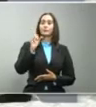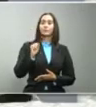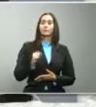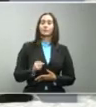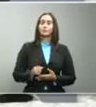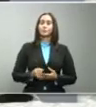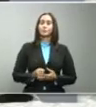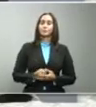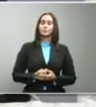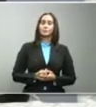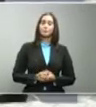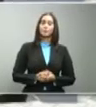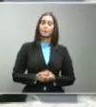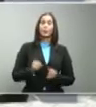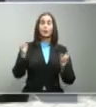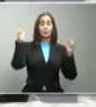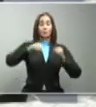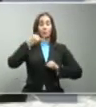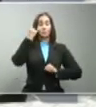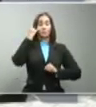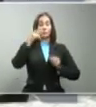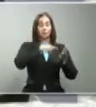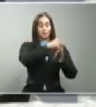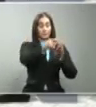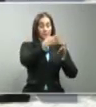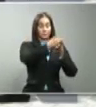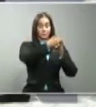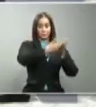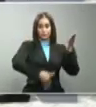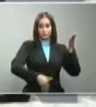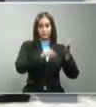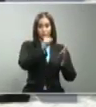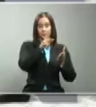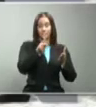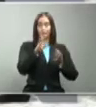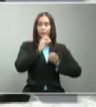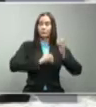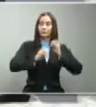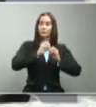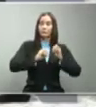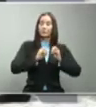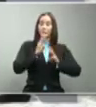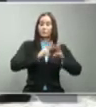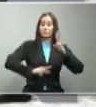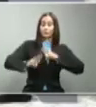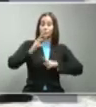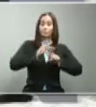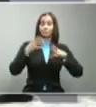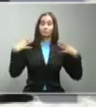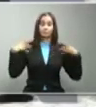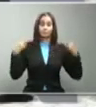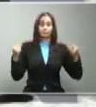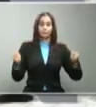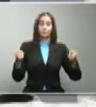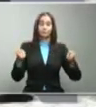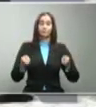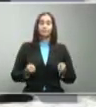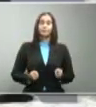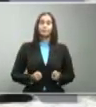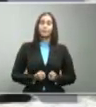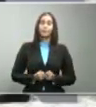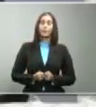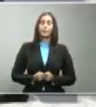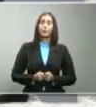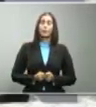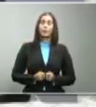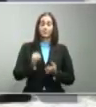las universidades dominicanas a mantener la educación de manera virtual. Bajo esa modalidad están las universidades como